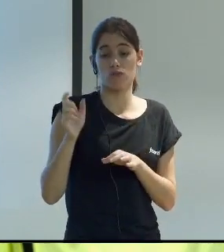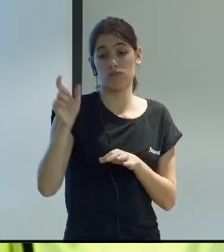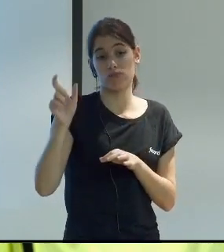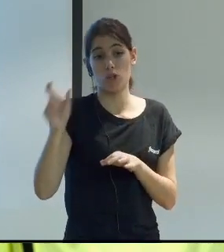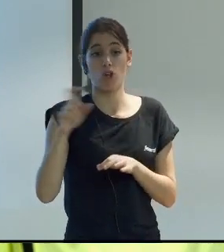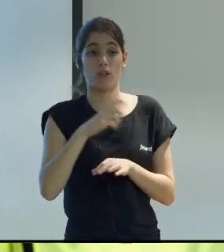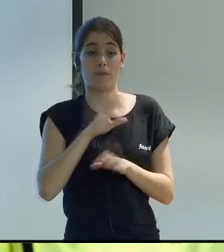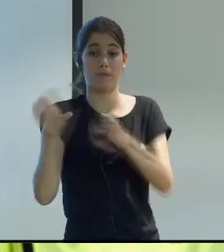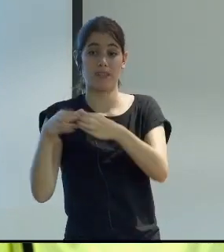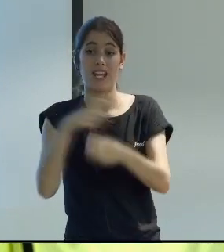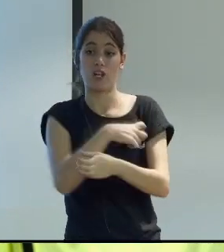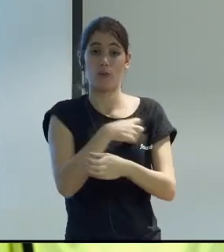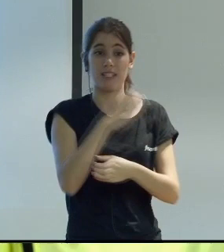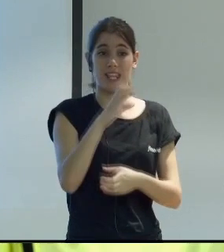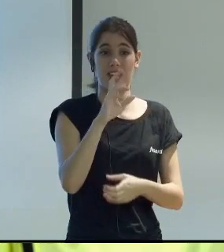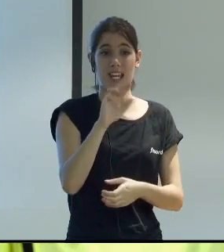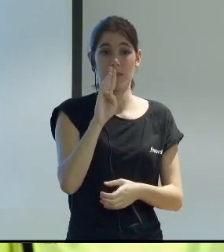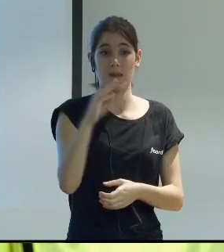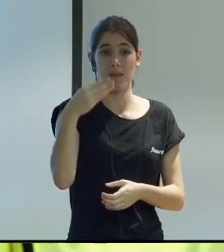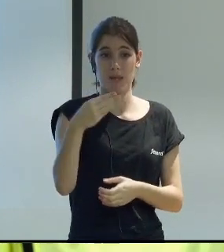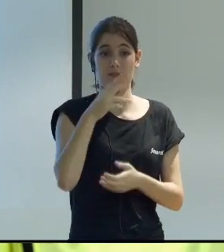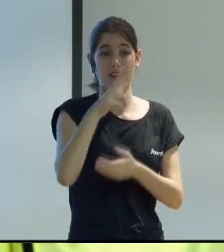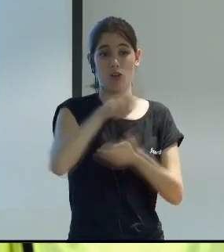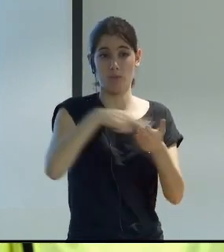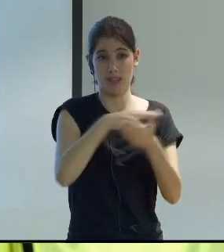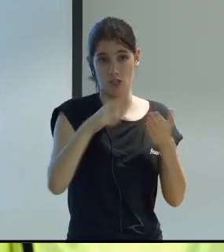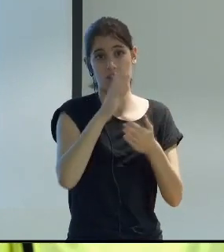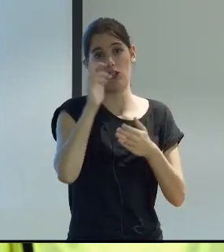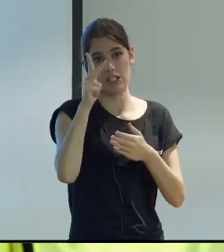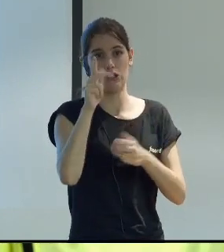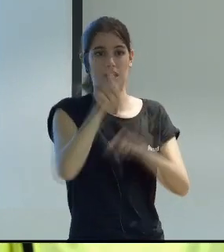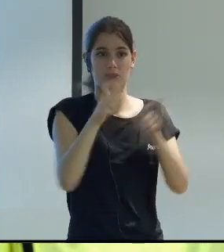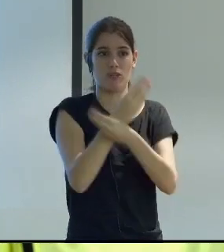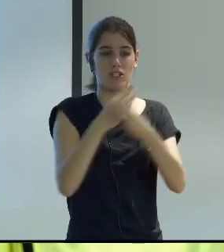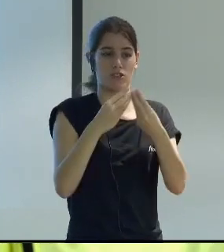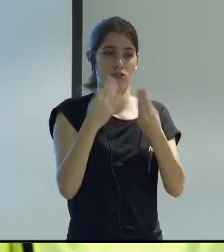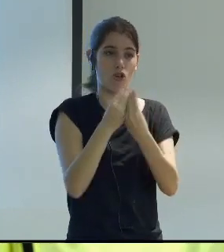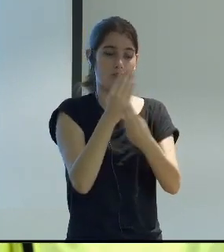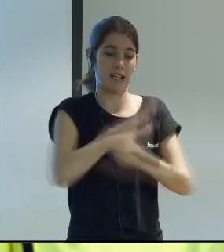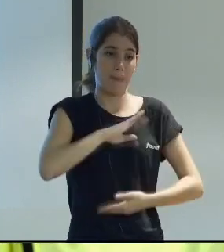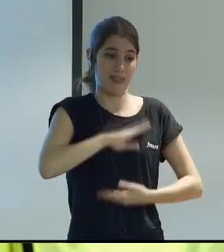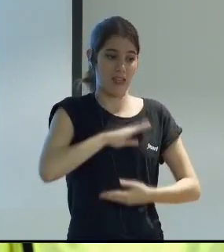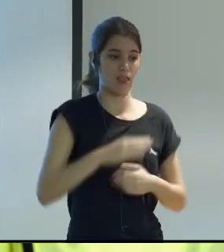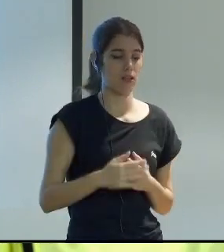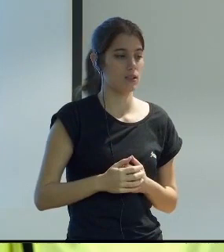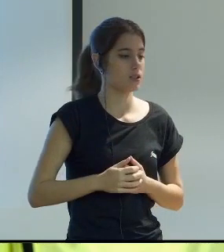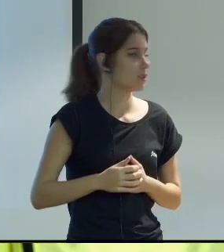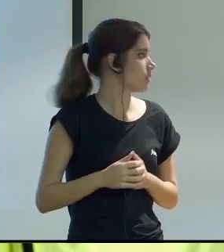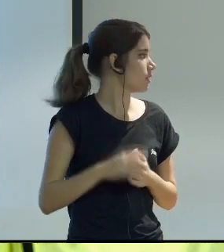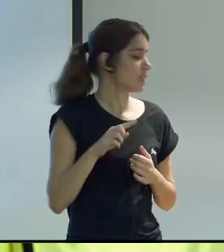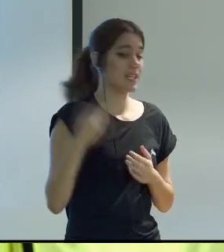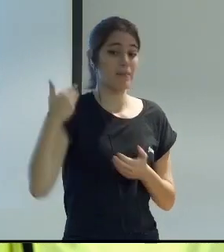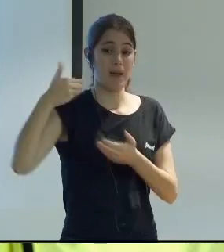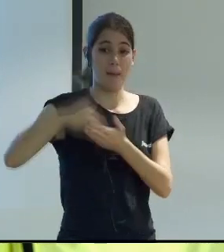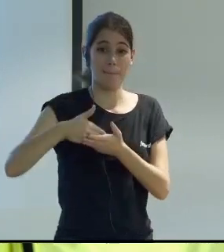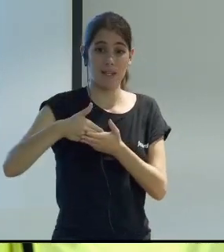o CRPD, Convención sobre los Derechos de las Personas con Capacidad, han pedido ayuda